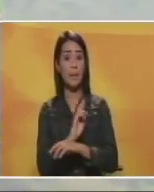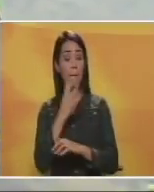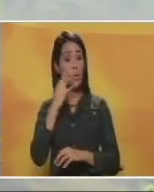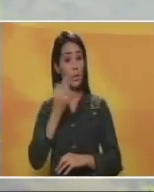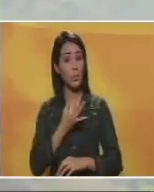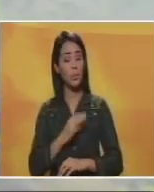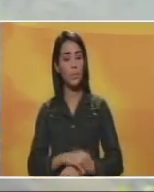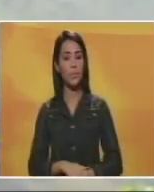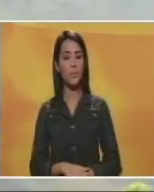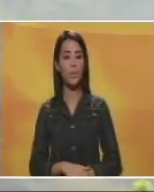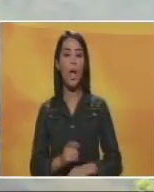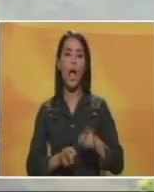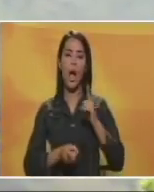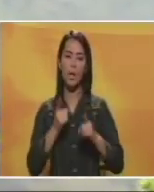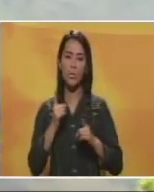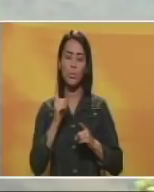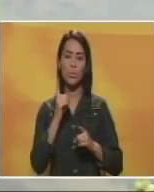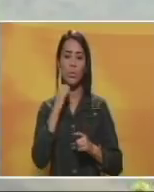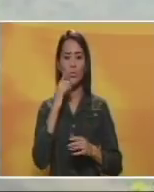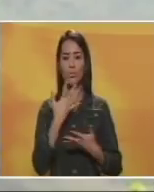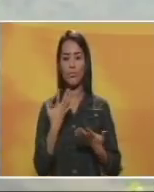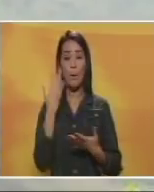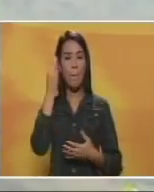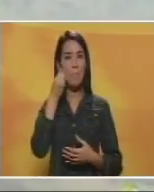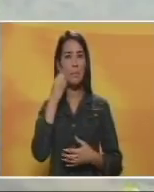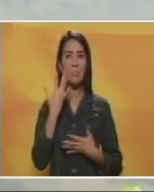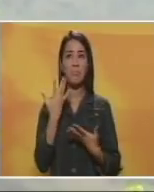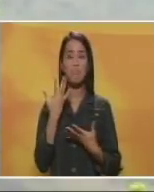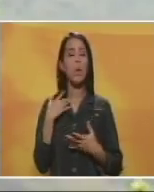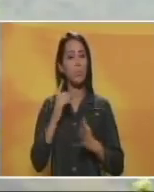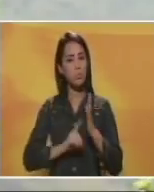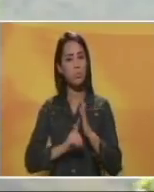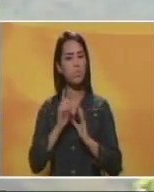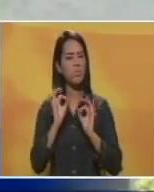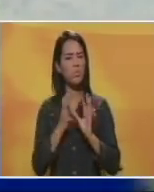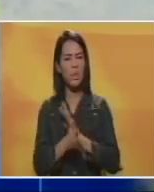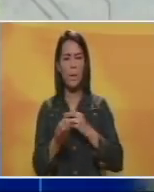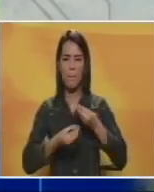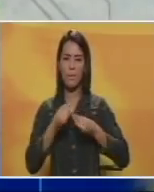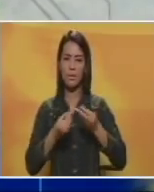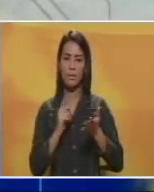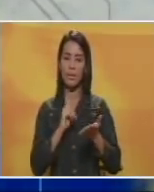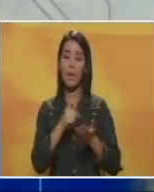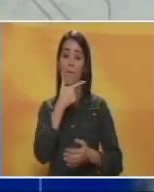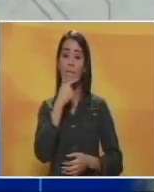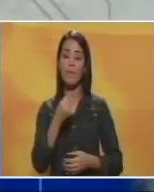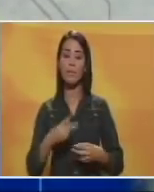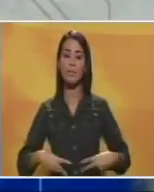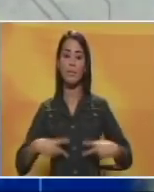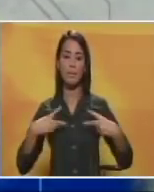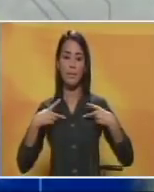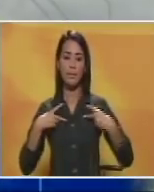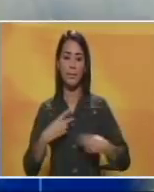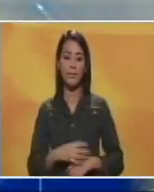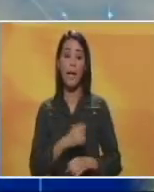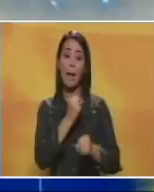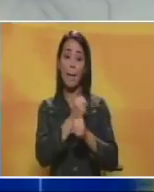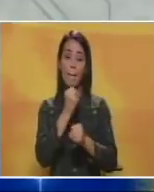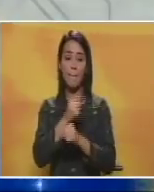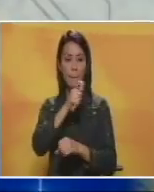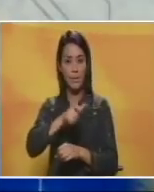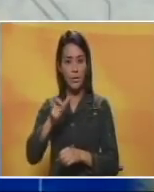seguro. Hay quienes no se quedaron con pensarlo y desarrollaron productos que nos facilitan la vida. Estos emprendedores